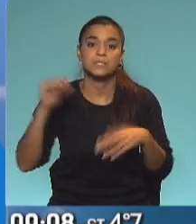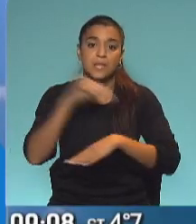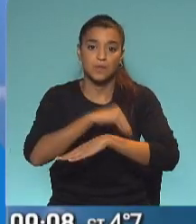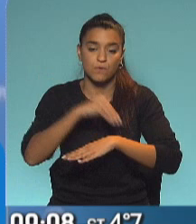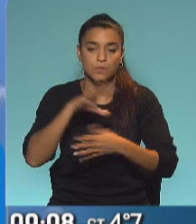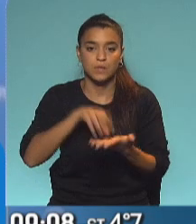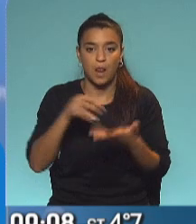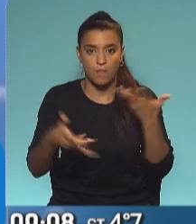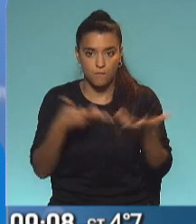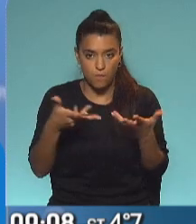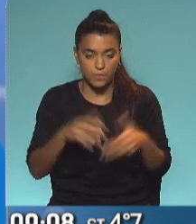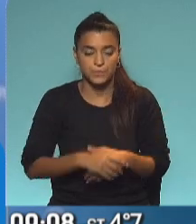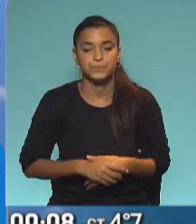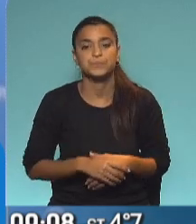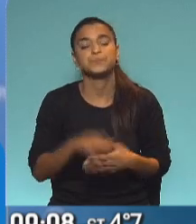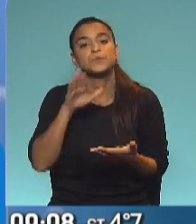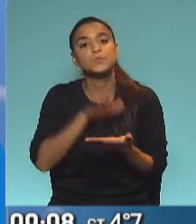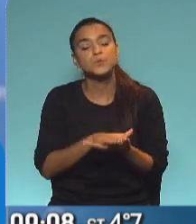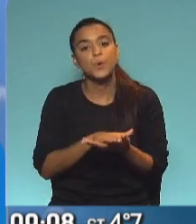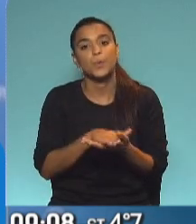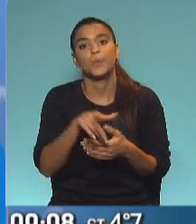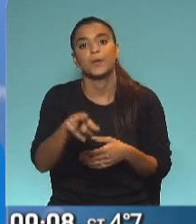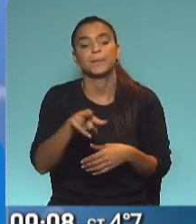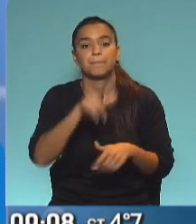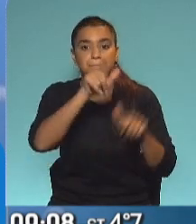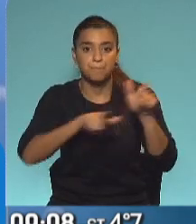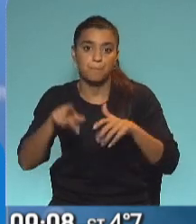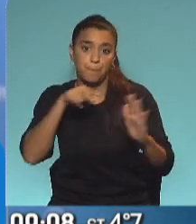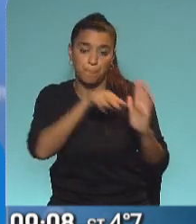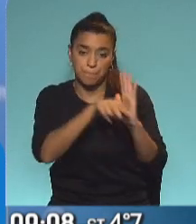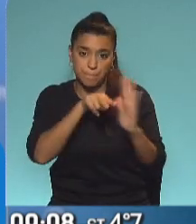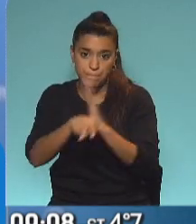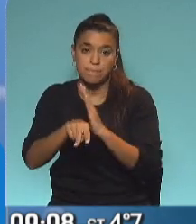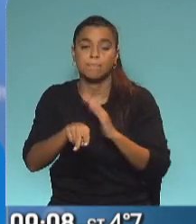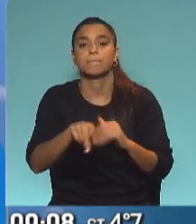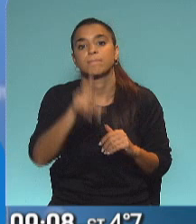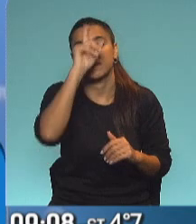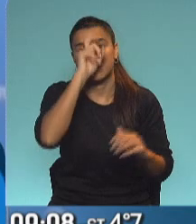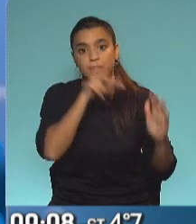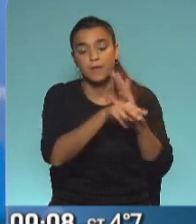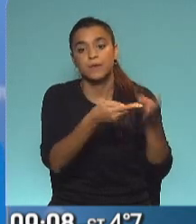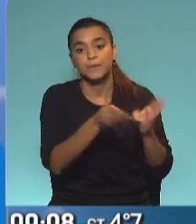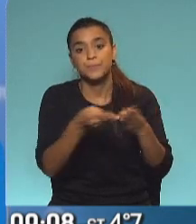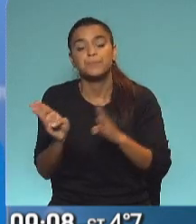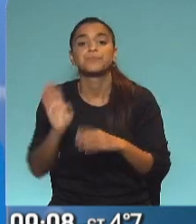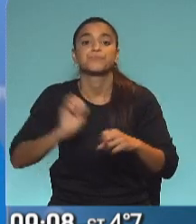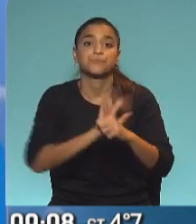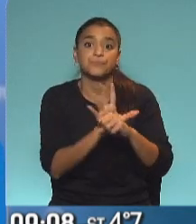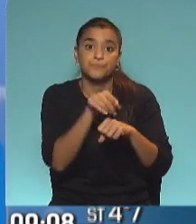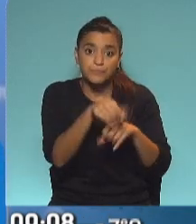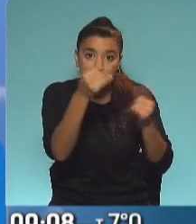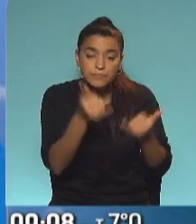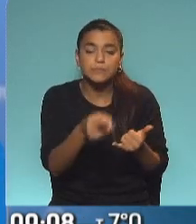y Tierra del Fuego. En relación a los pacientes internados en terapia intensiva con COVID-19,